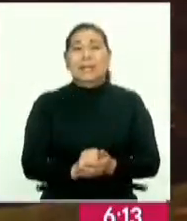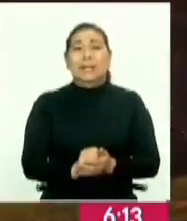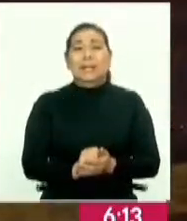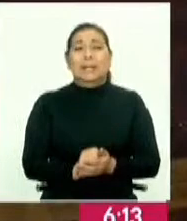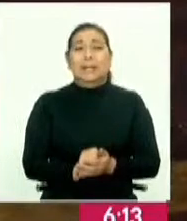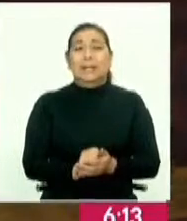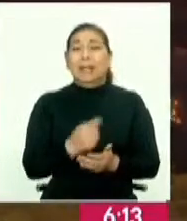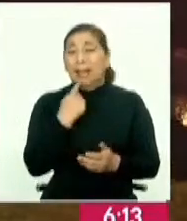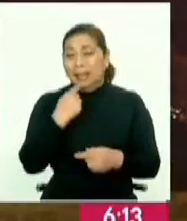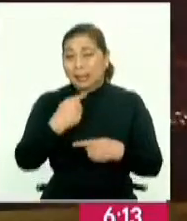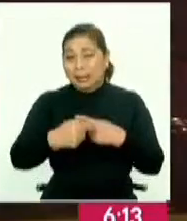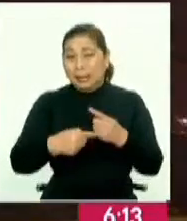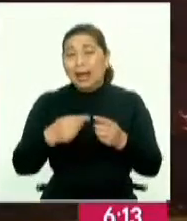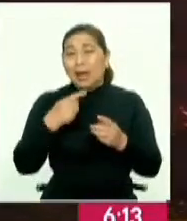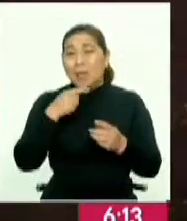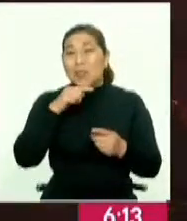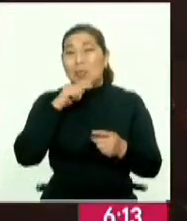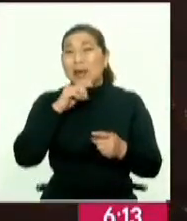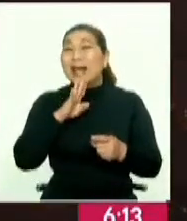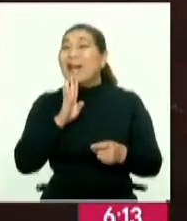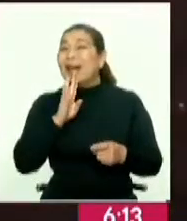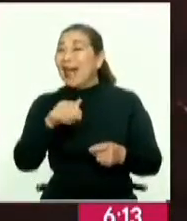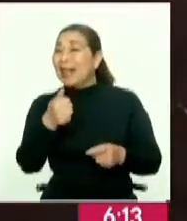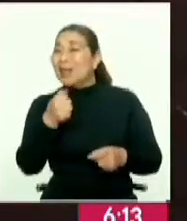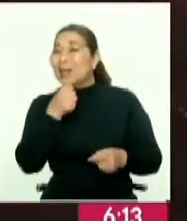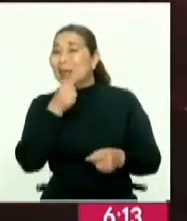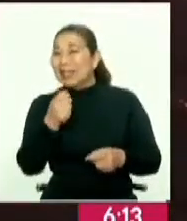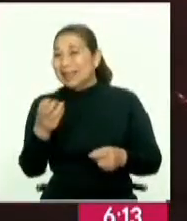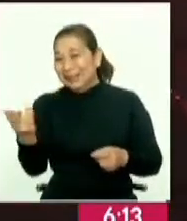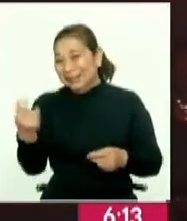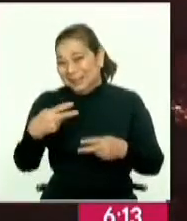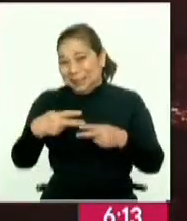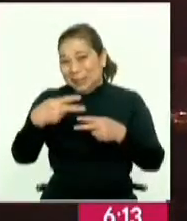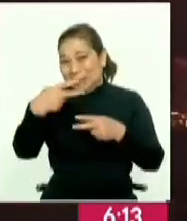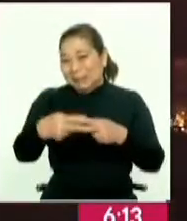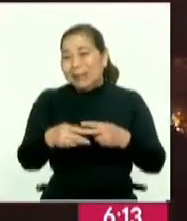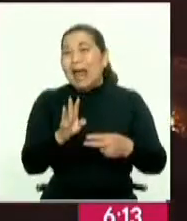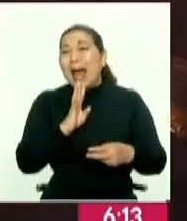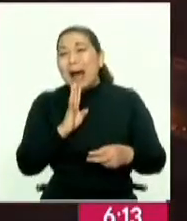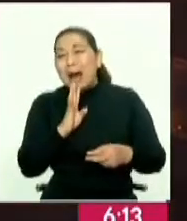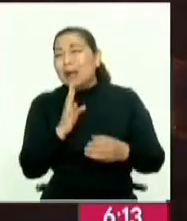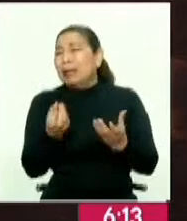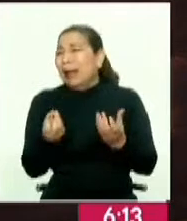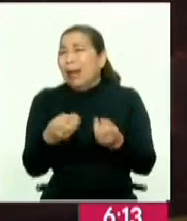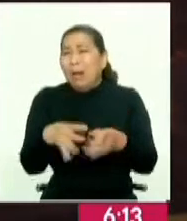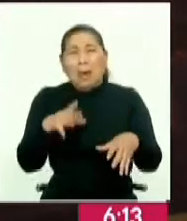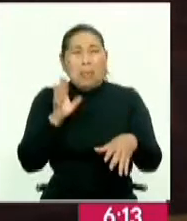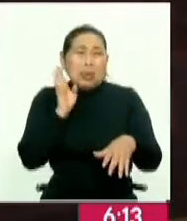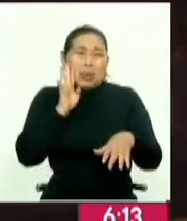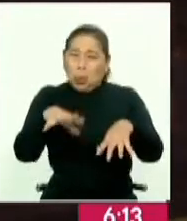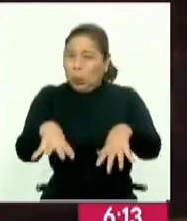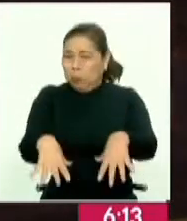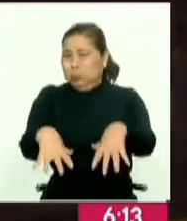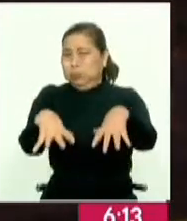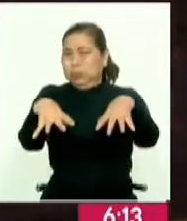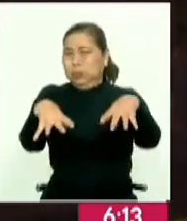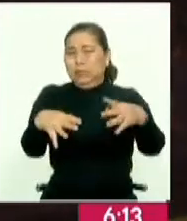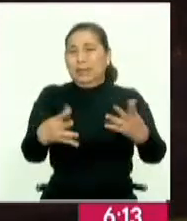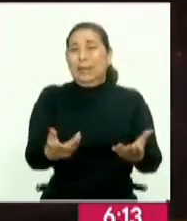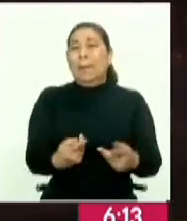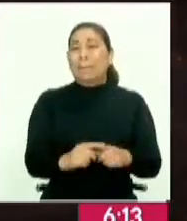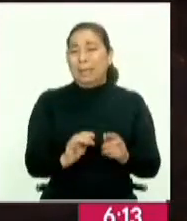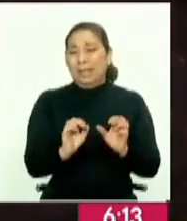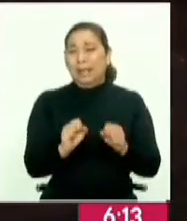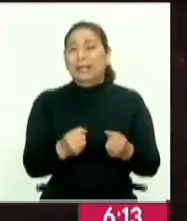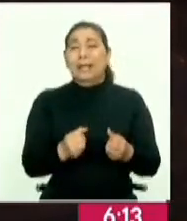a través del testimonio de la vecina edith y este agregado a esta situación el desmonte que está en esta intersección según el testimonio de